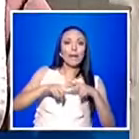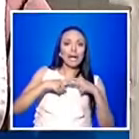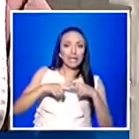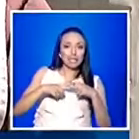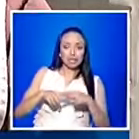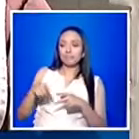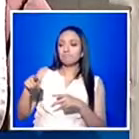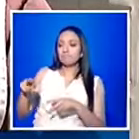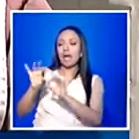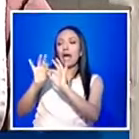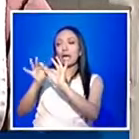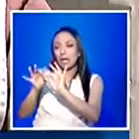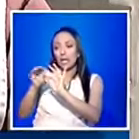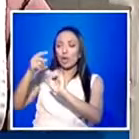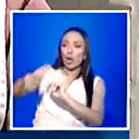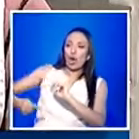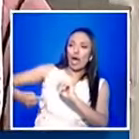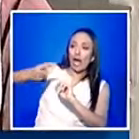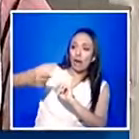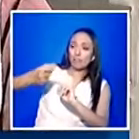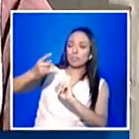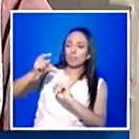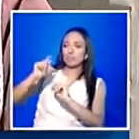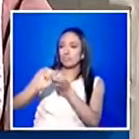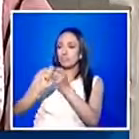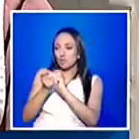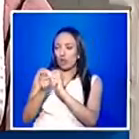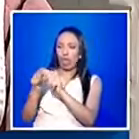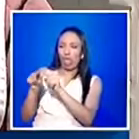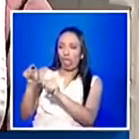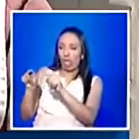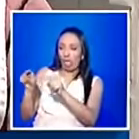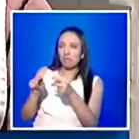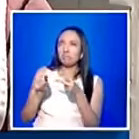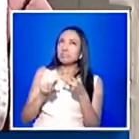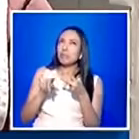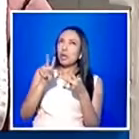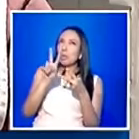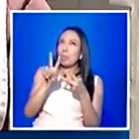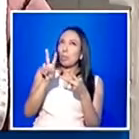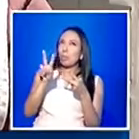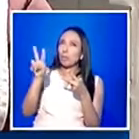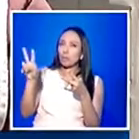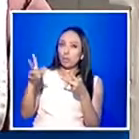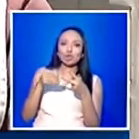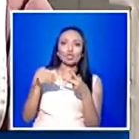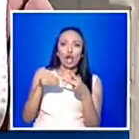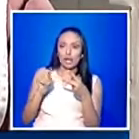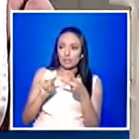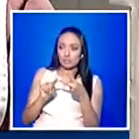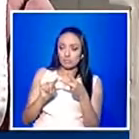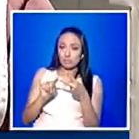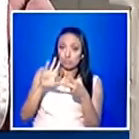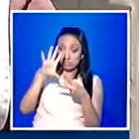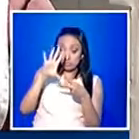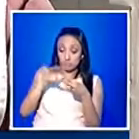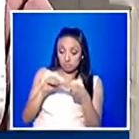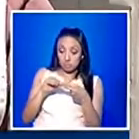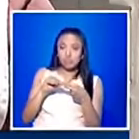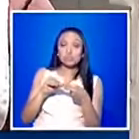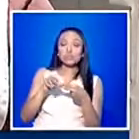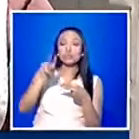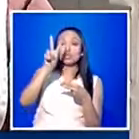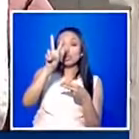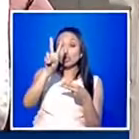mecánica, cambio de piezas y todo eso, salió $222. Entonces, eso